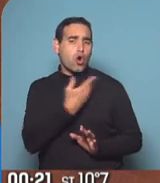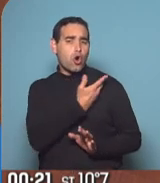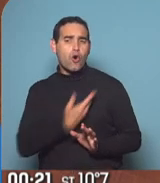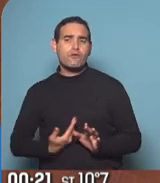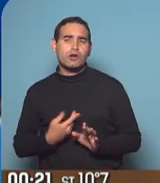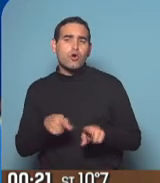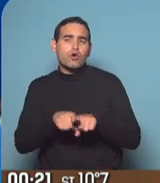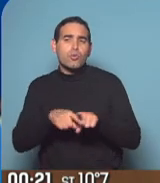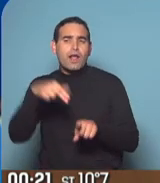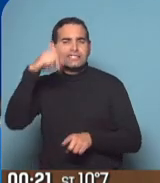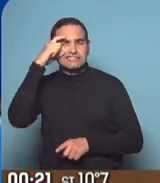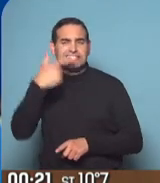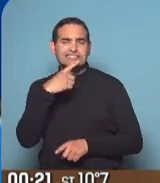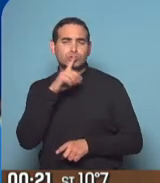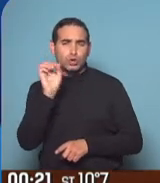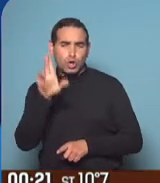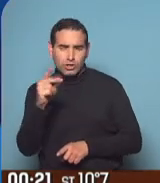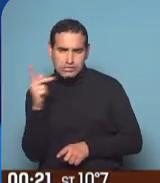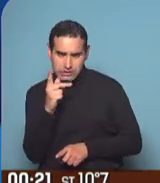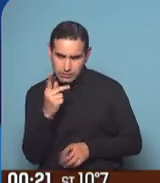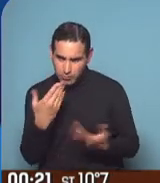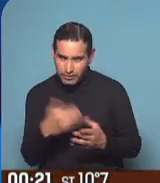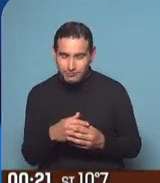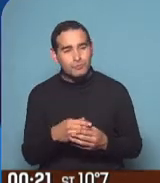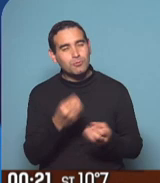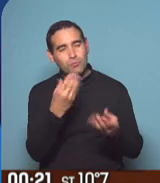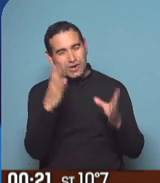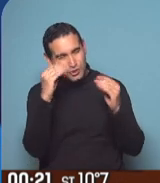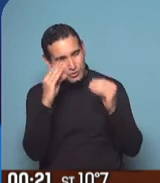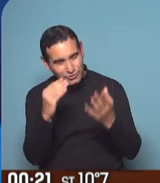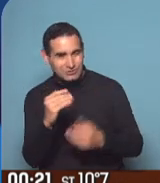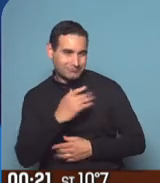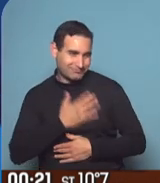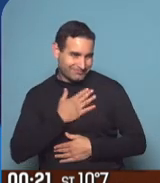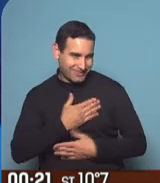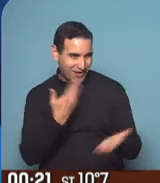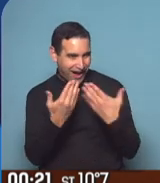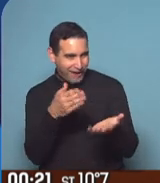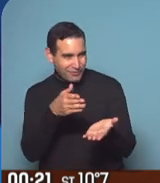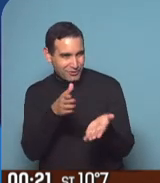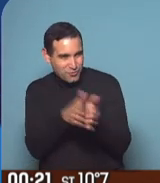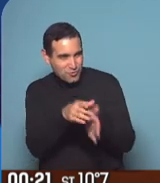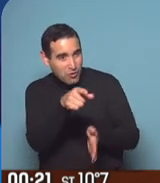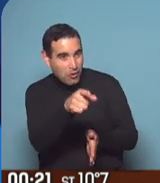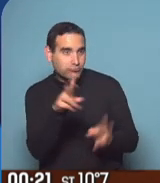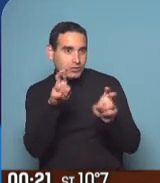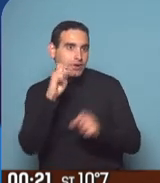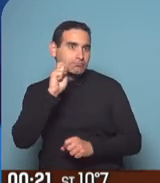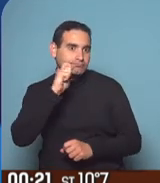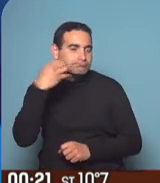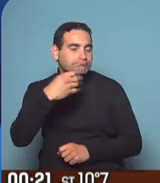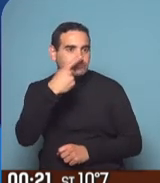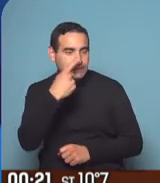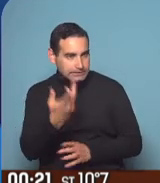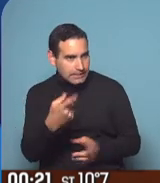de néstor kirchner eso es posible bueno buenas noches' gustado un gusto charlar con vos conversar sobre este tema súper interesante la pregunta